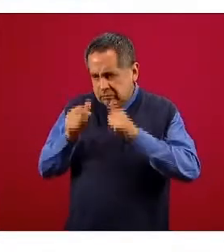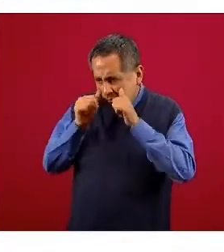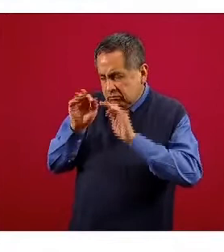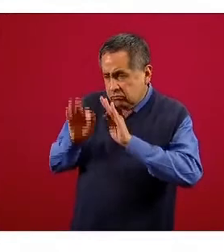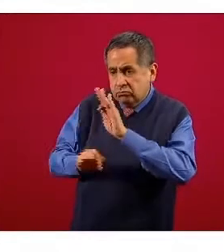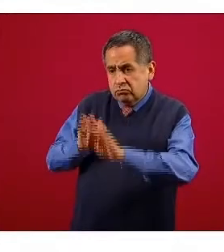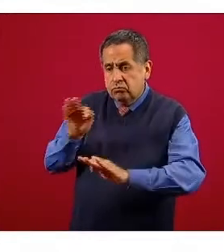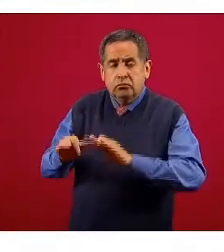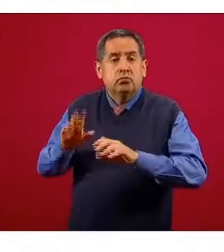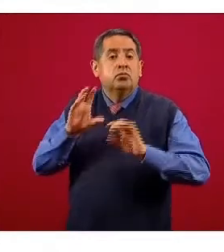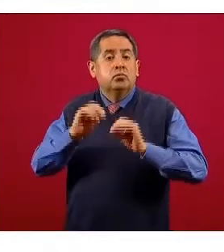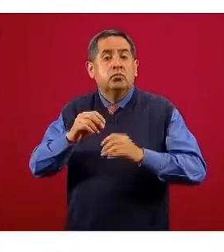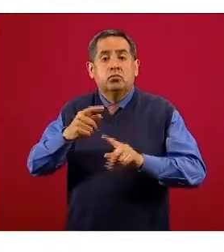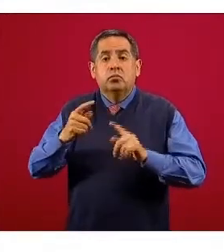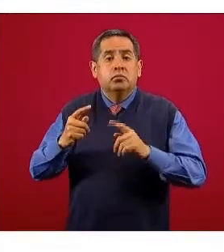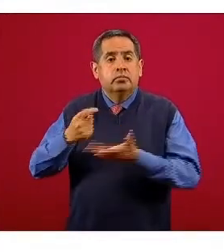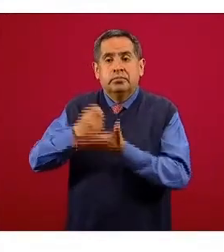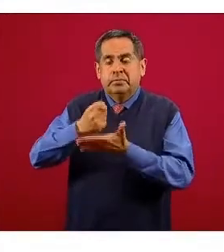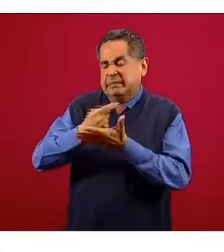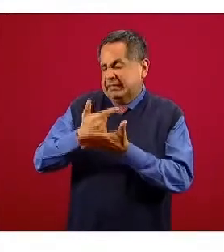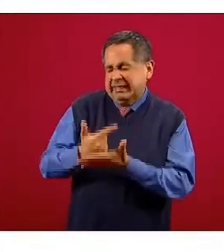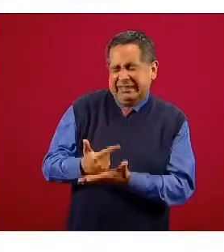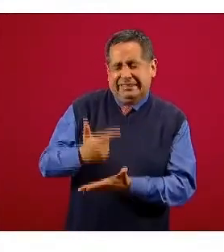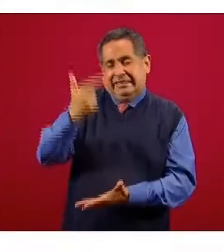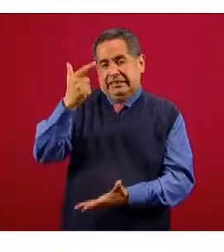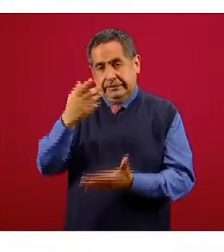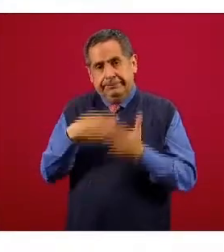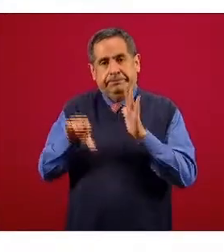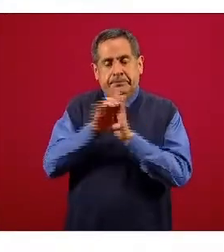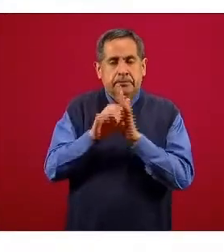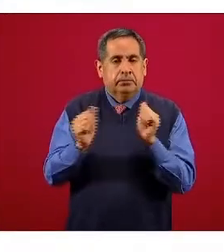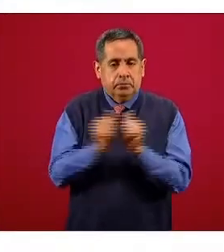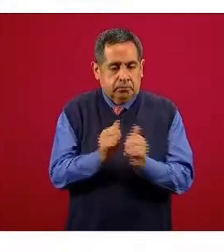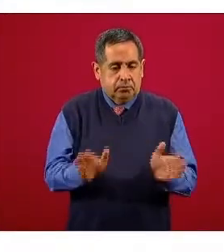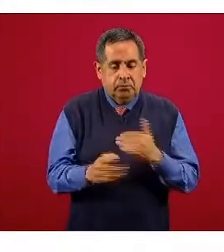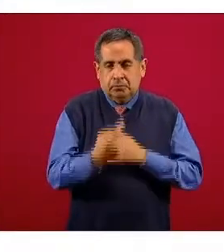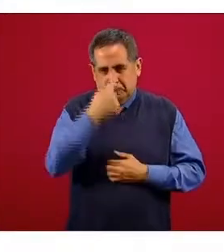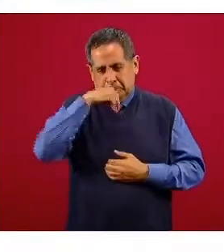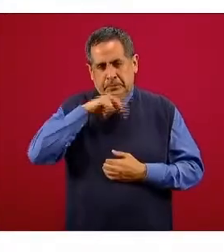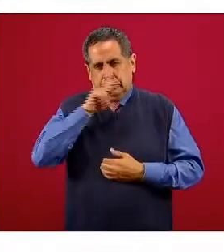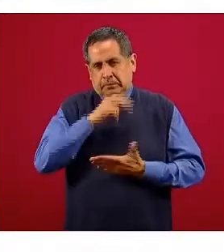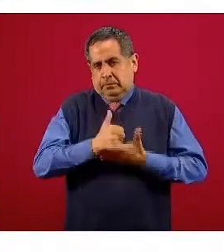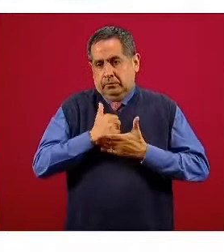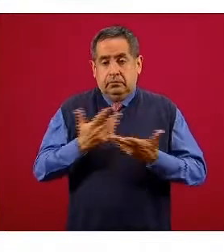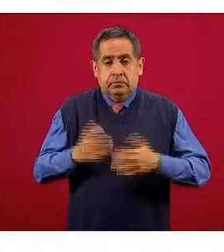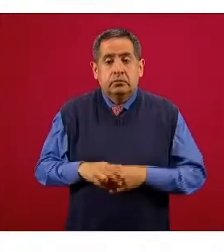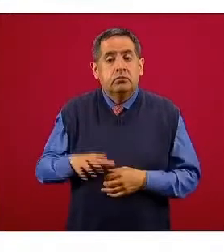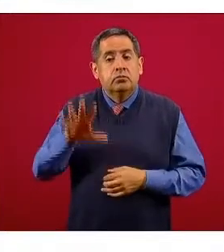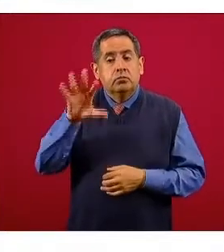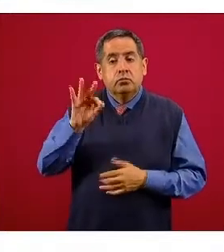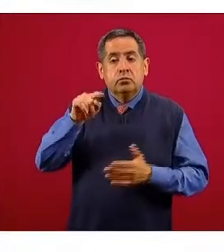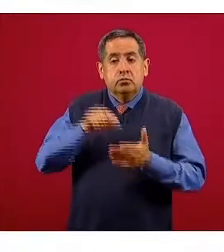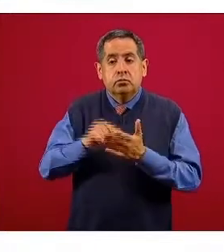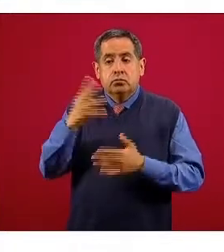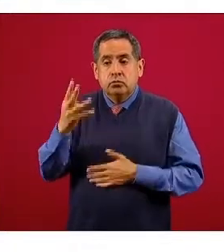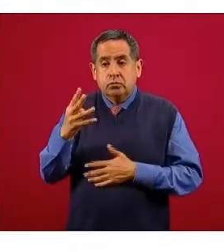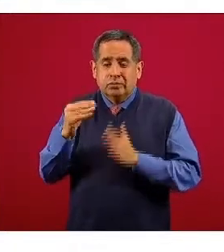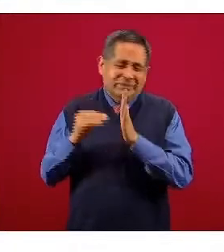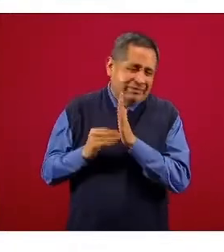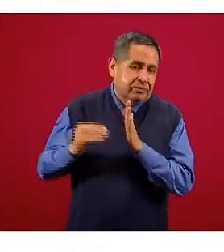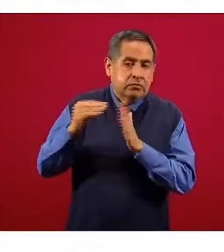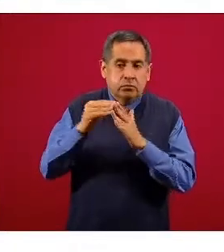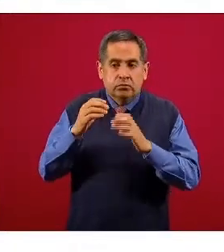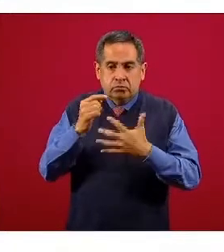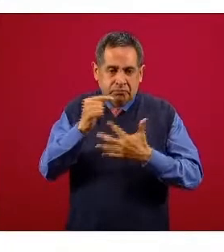terapia intensiva. Vemos esta construcción de 40.4 millones de insumos para la